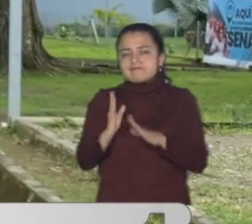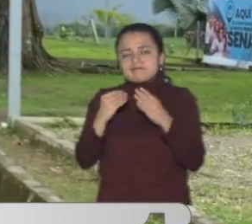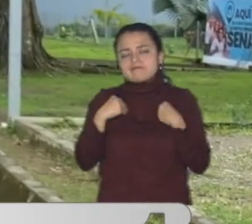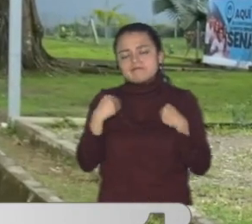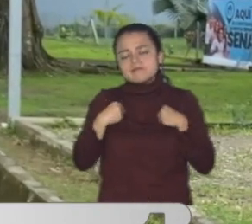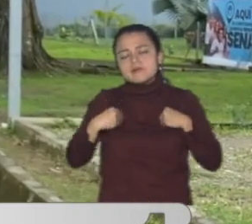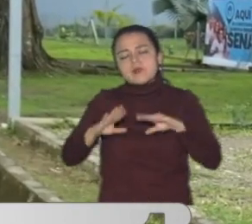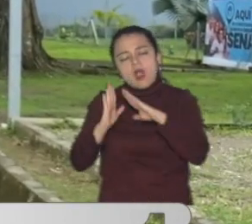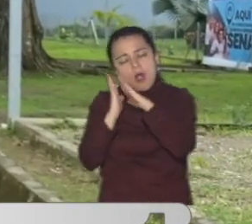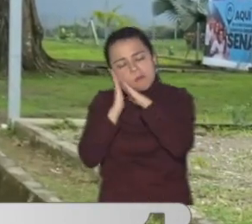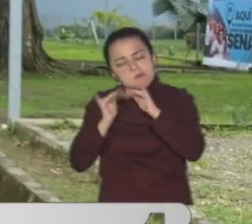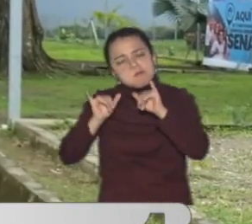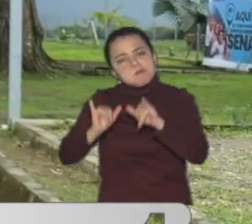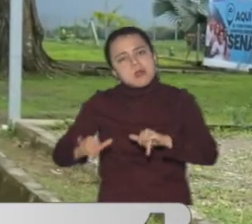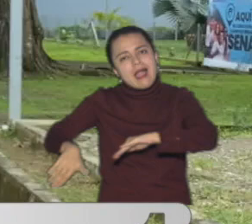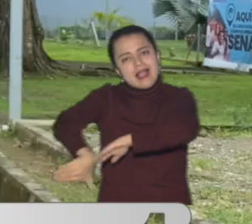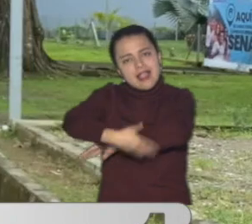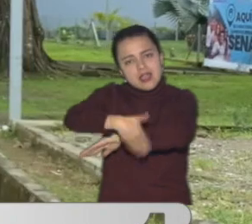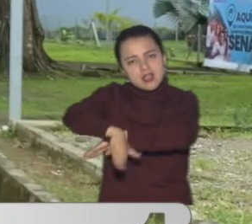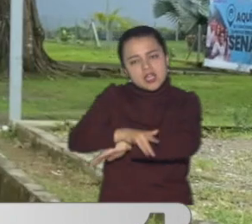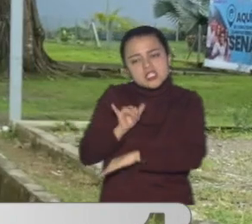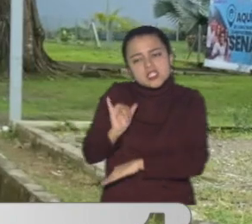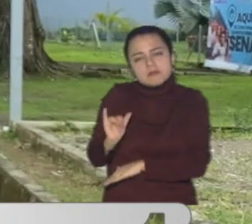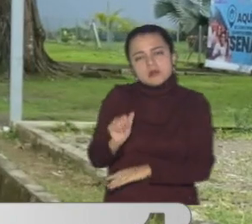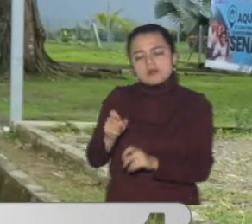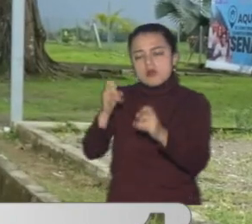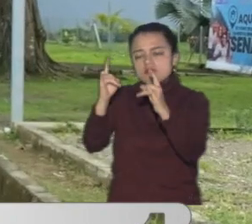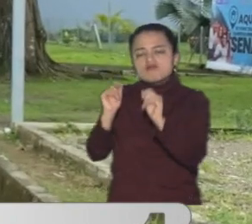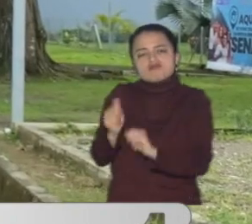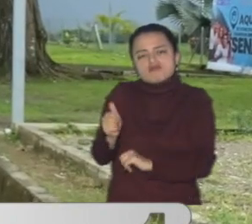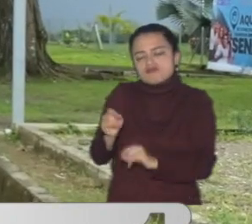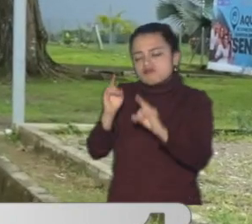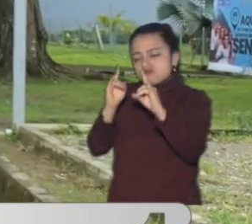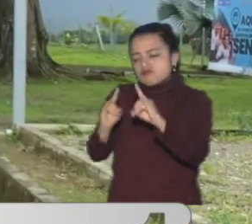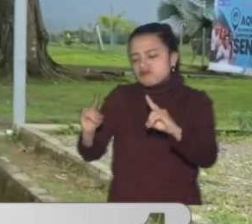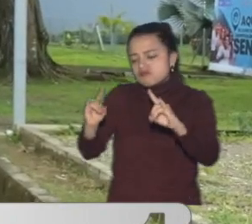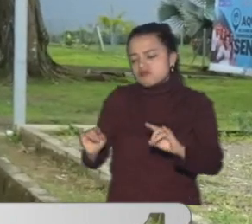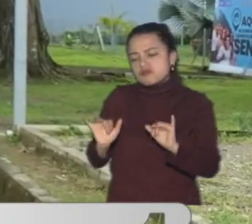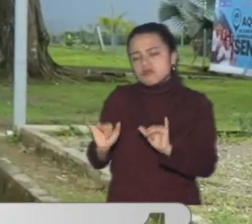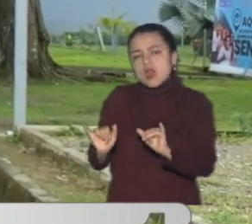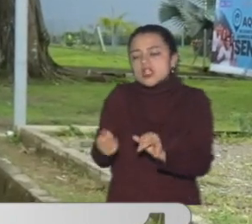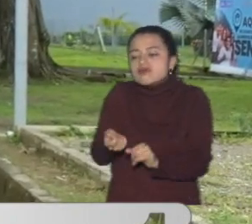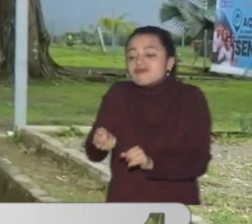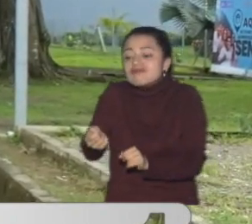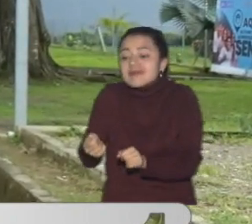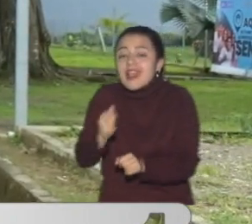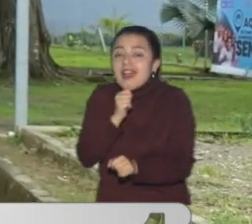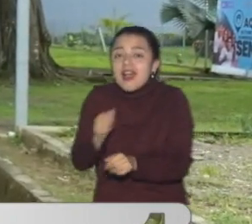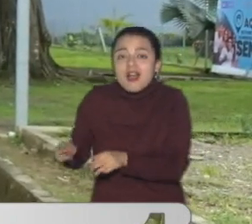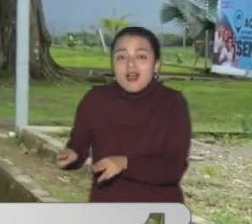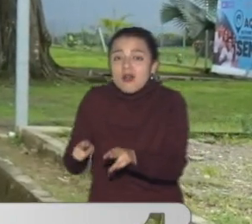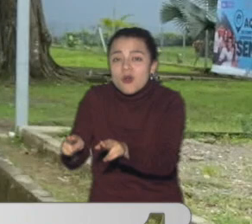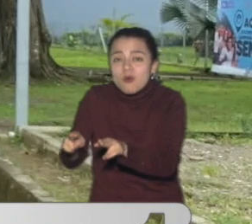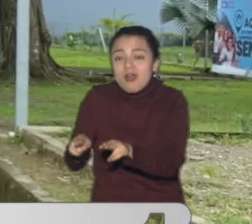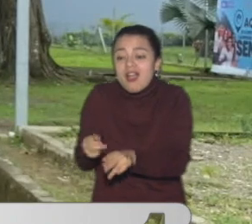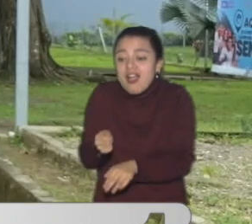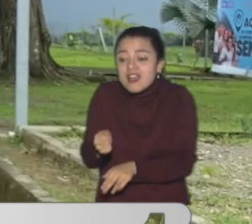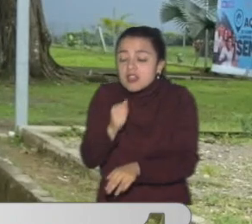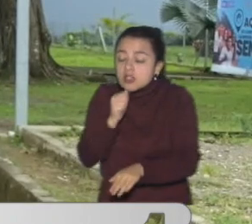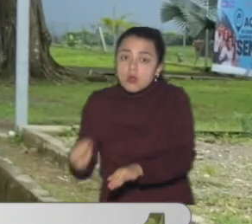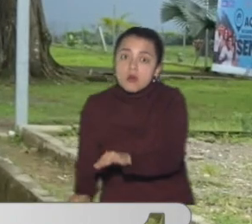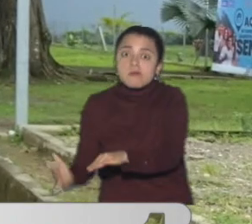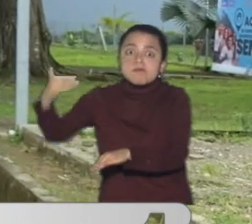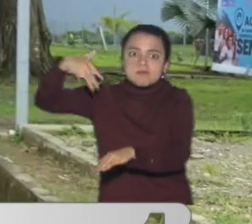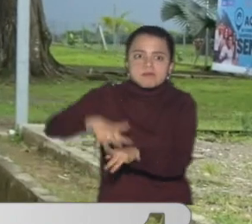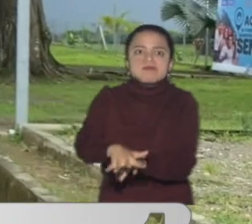había construido una especie de refugio cerca, en el borde de la quebrada, y en la creciente súbita,